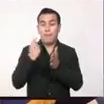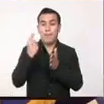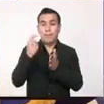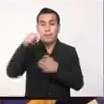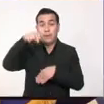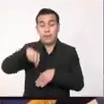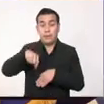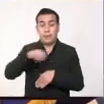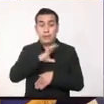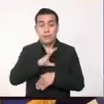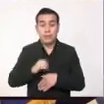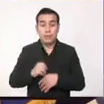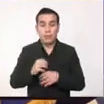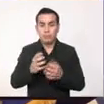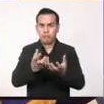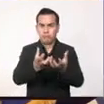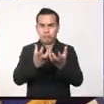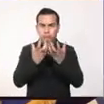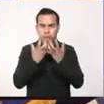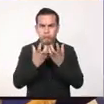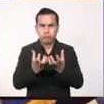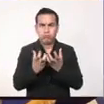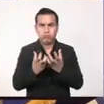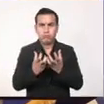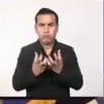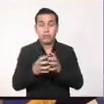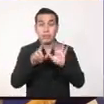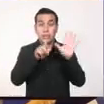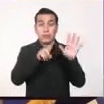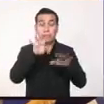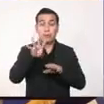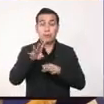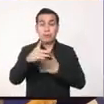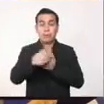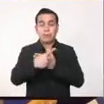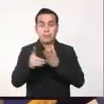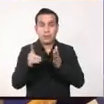vez hay una mayoría total, absoluta,